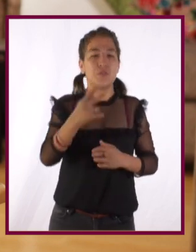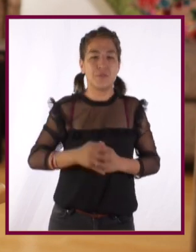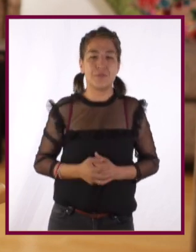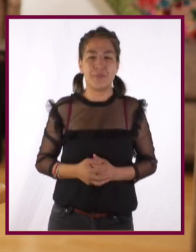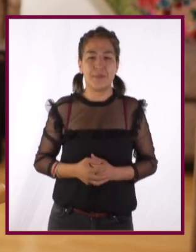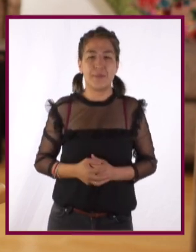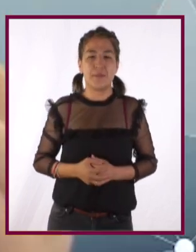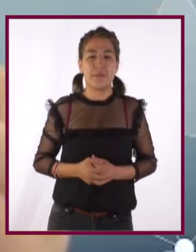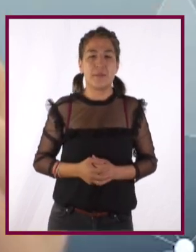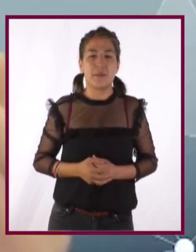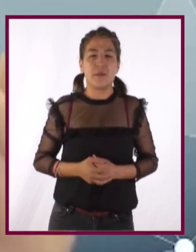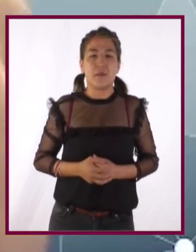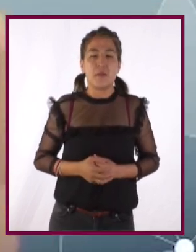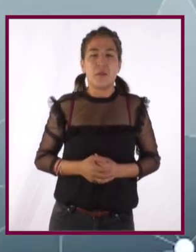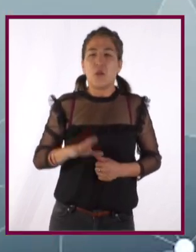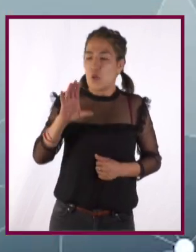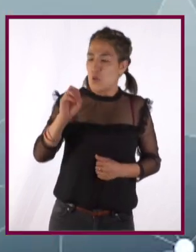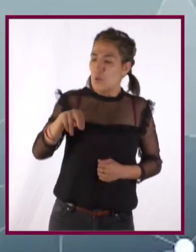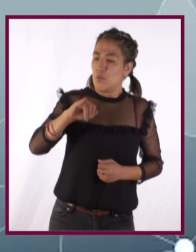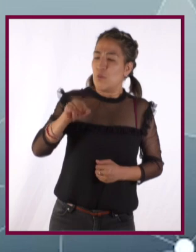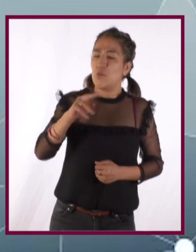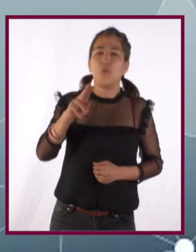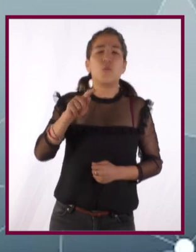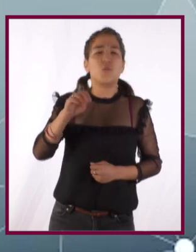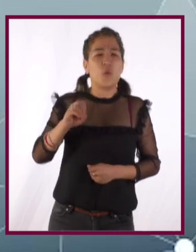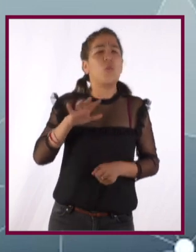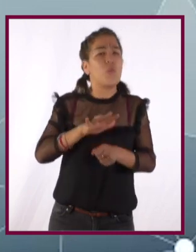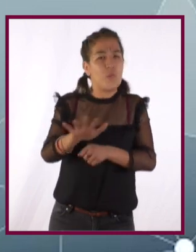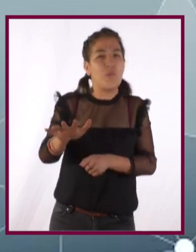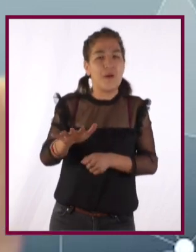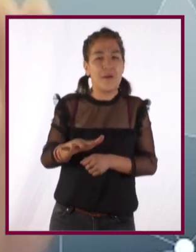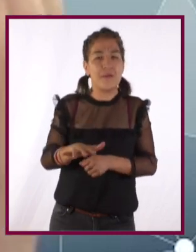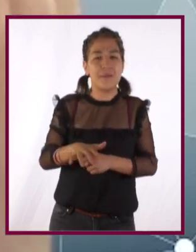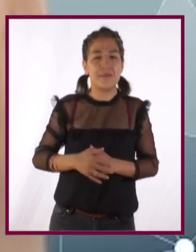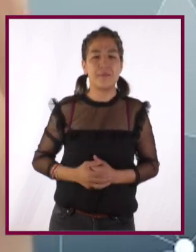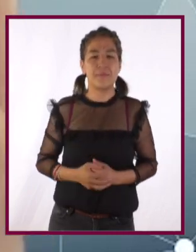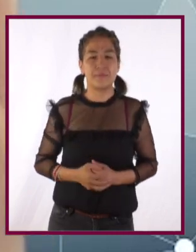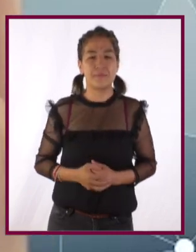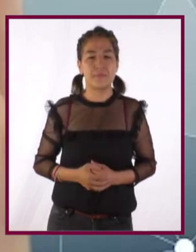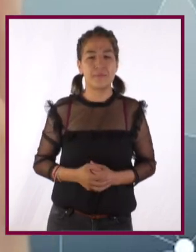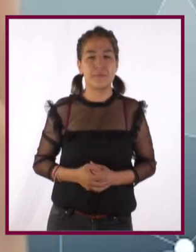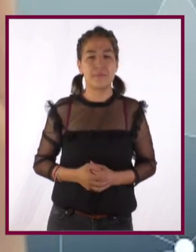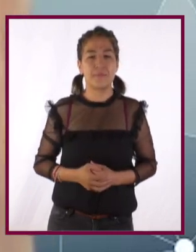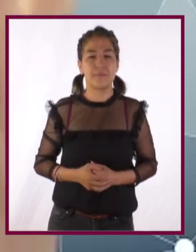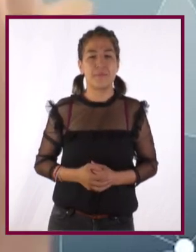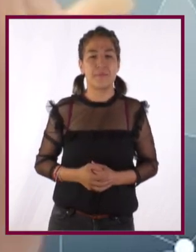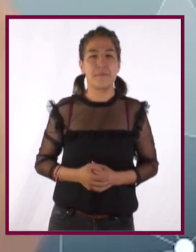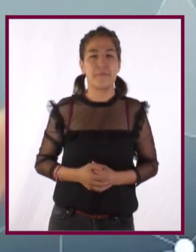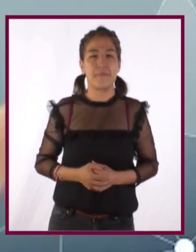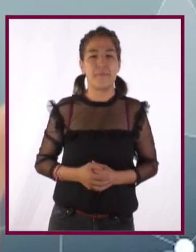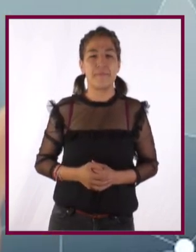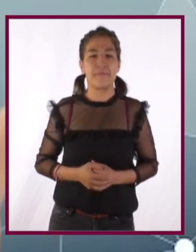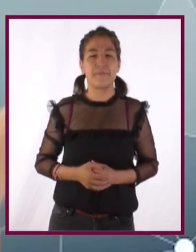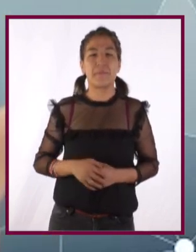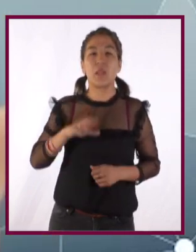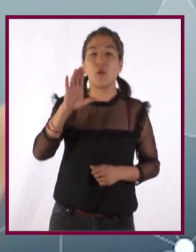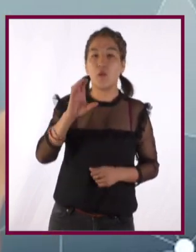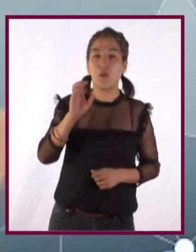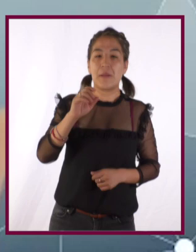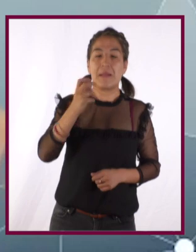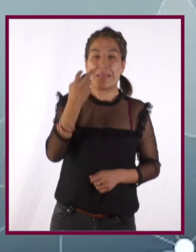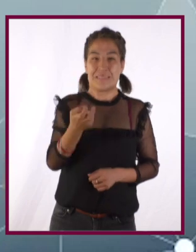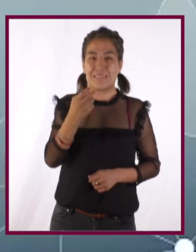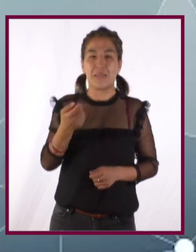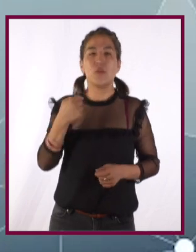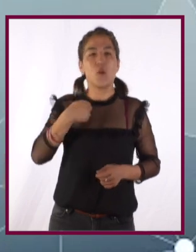dos conjuntos, ¿sí? O sea, dos conjuntos. ¿Cuáles serían esos dos conjuntos? Los conjuntos, el conjunto, mejor dicho, en